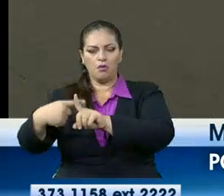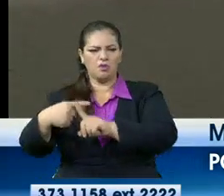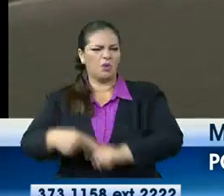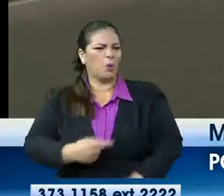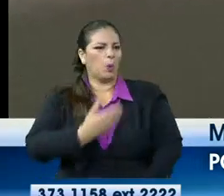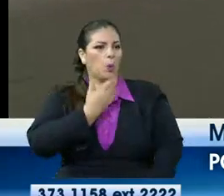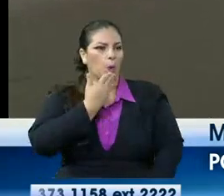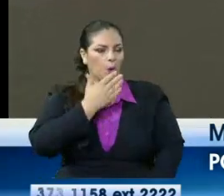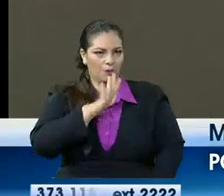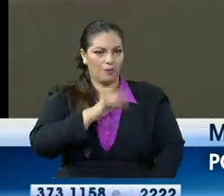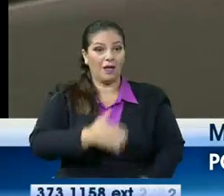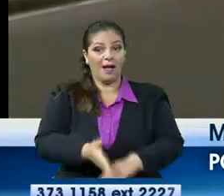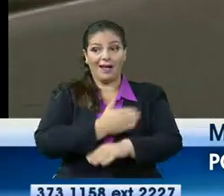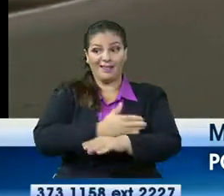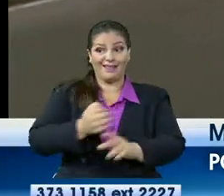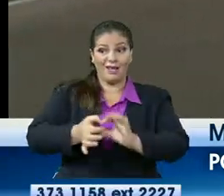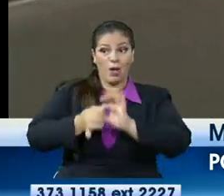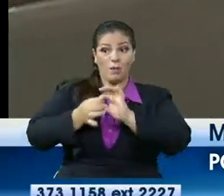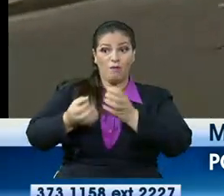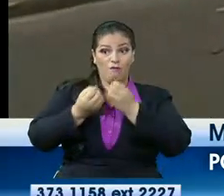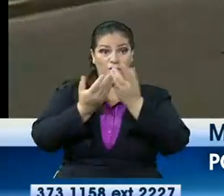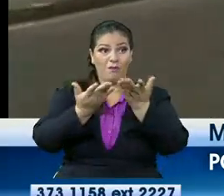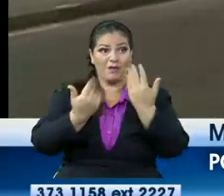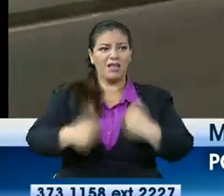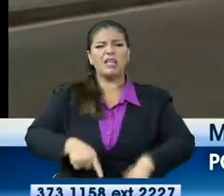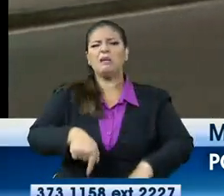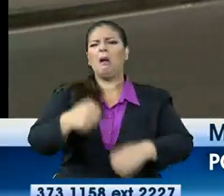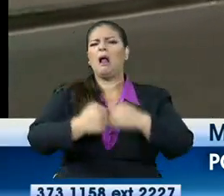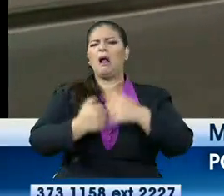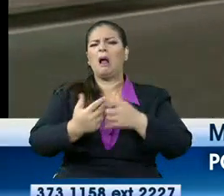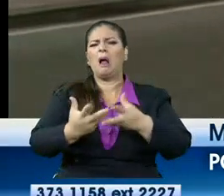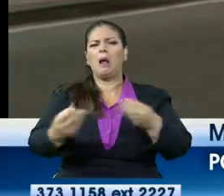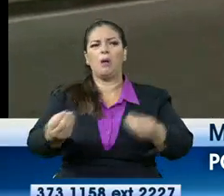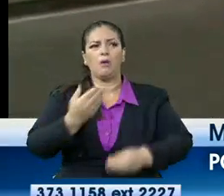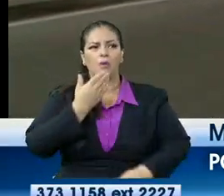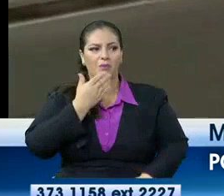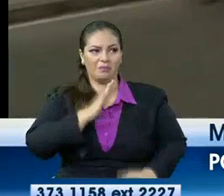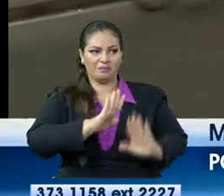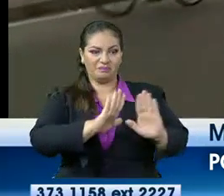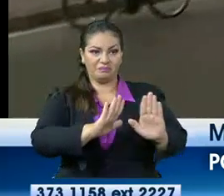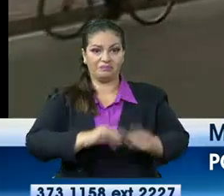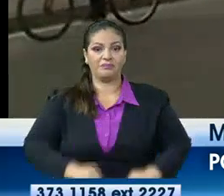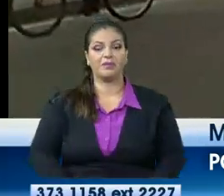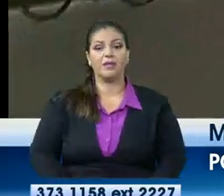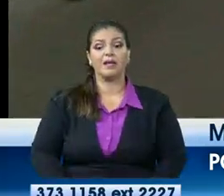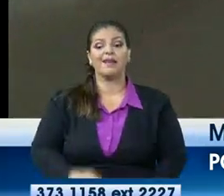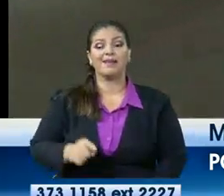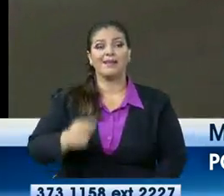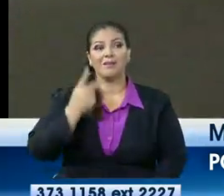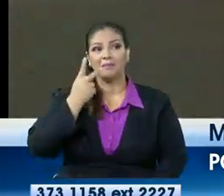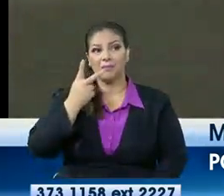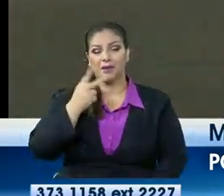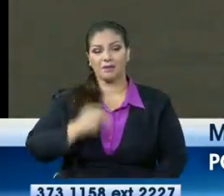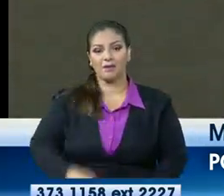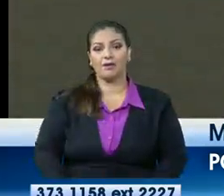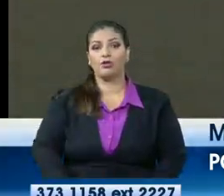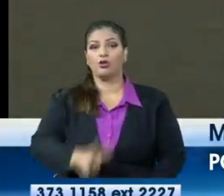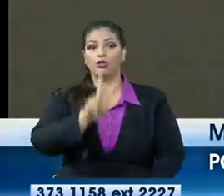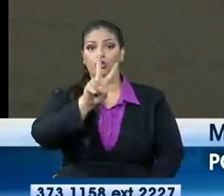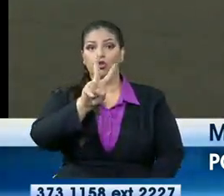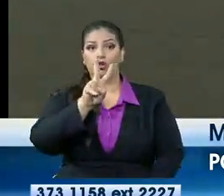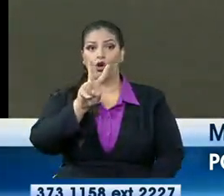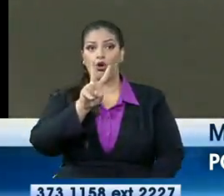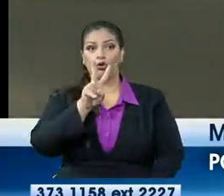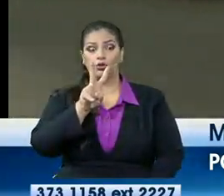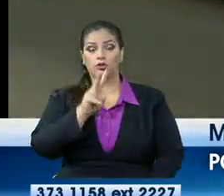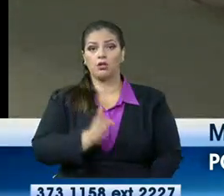lo dijo algo. La solución es esto. Aquí ganamos dos accesos más de salida. Y que ese semáforo